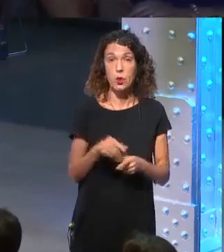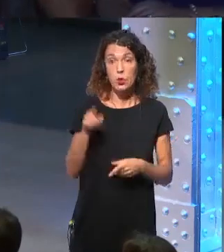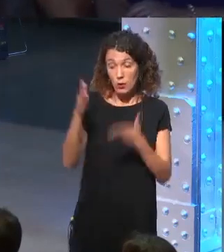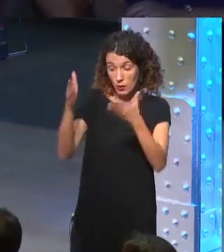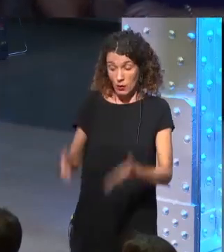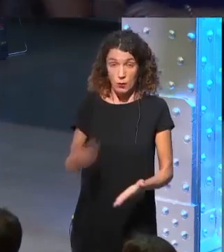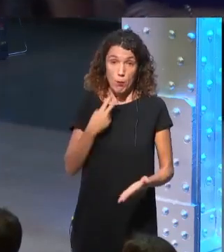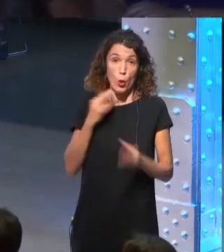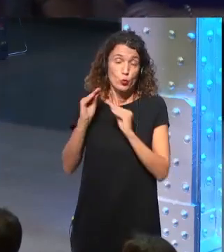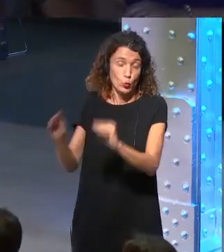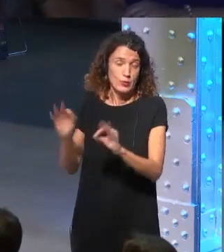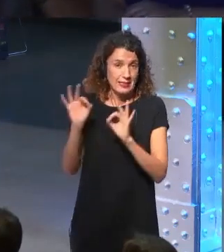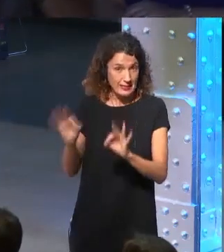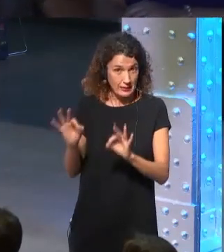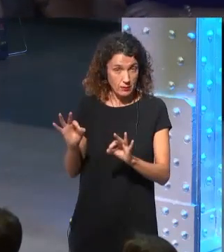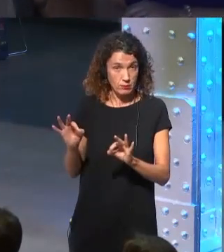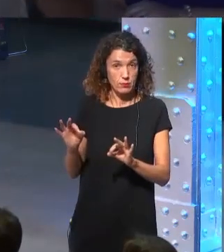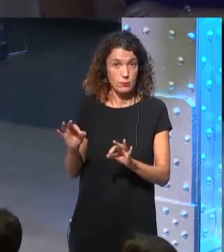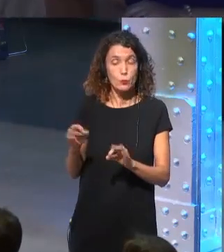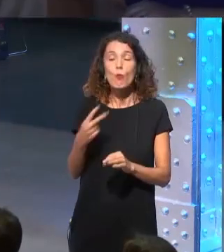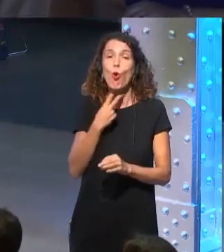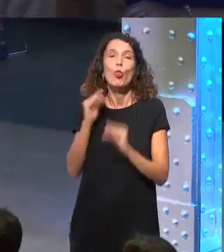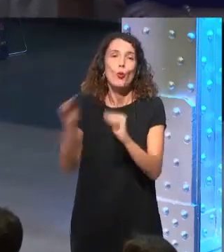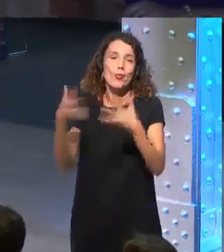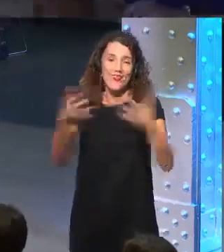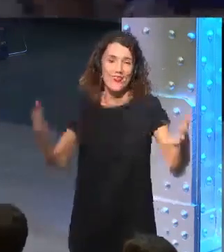Tuya es la palabra, Mary. Yours is the voice.